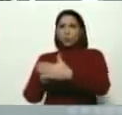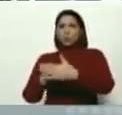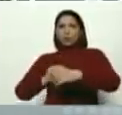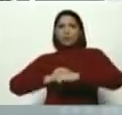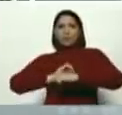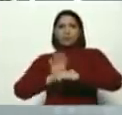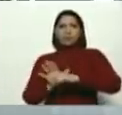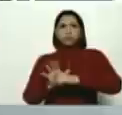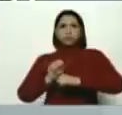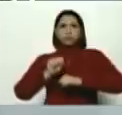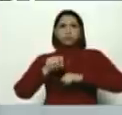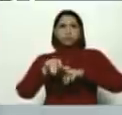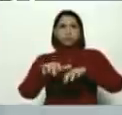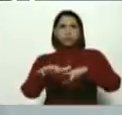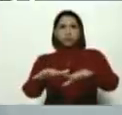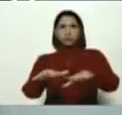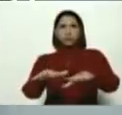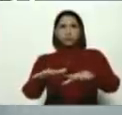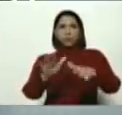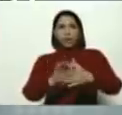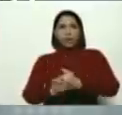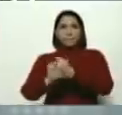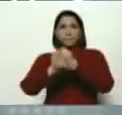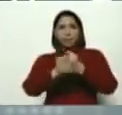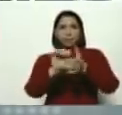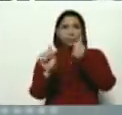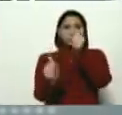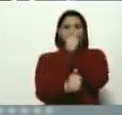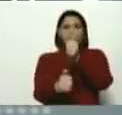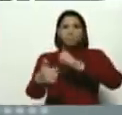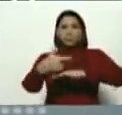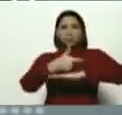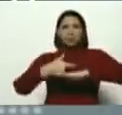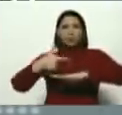Coronavirus. Compañeros vicepresidentes de gobierno,